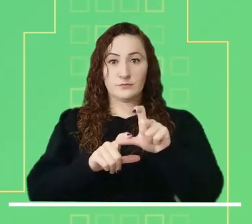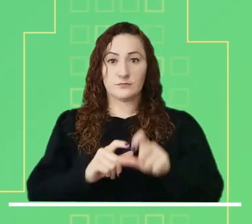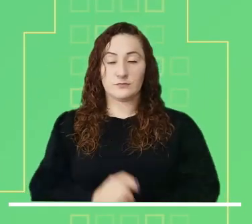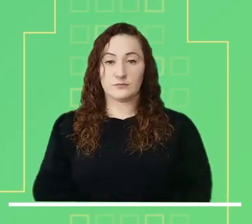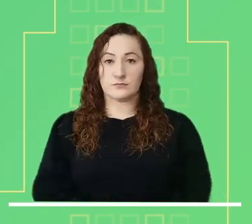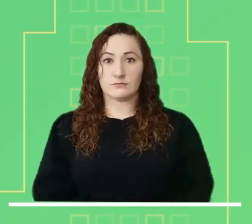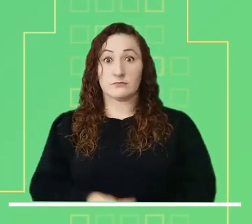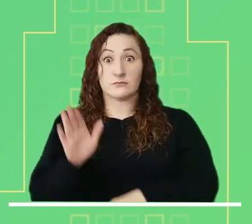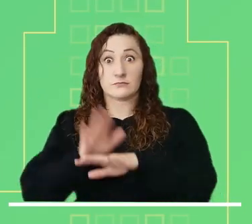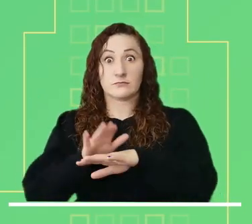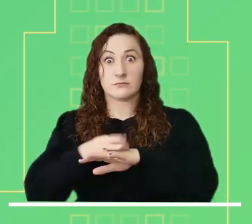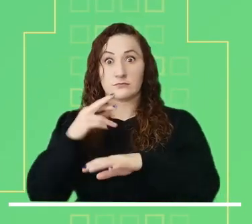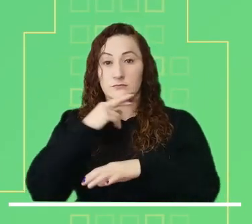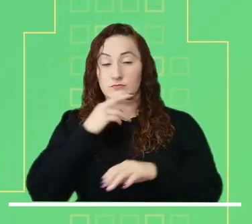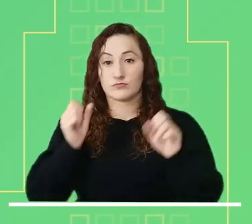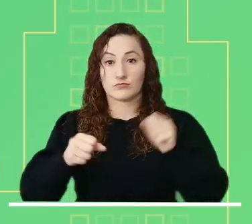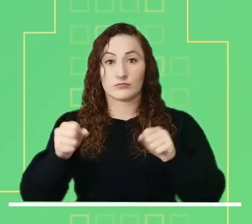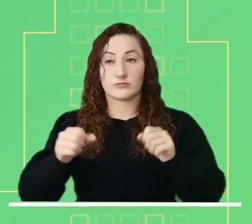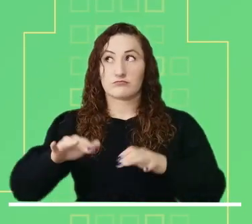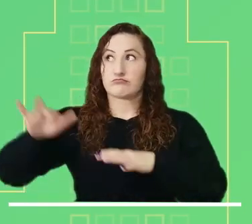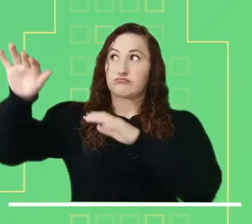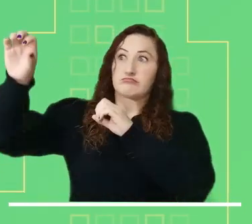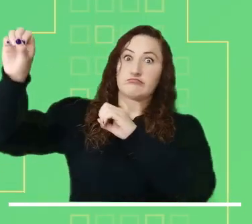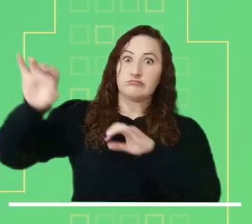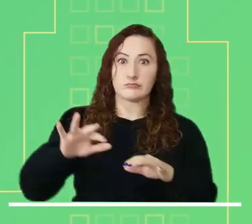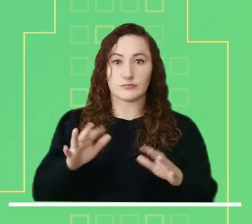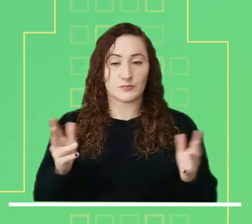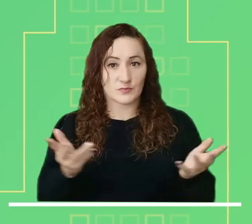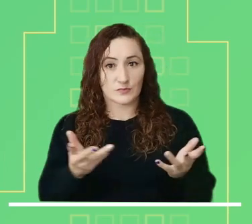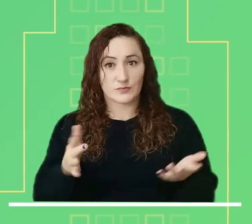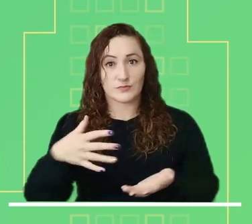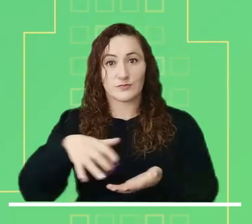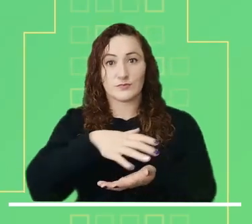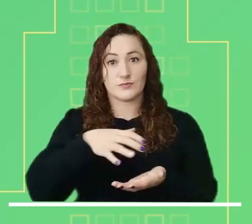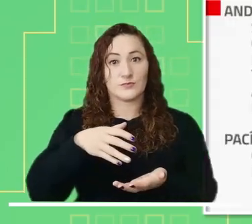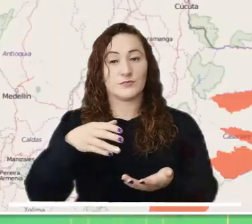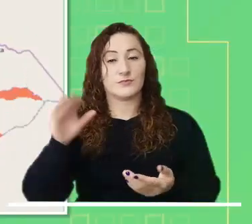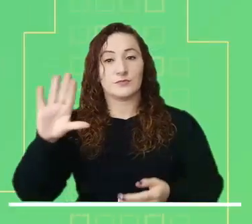Alerta roja por probabilidad de incendios en la cobertura vegetal de Cesar y La Guajira.